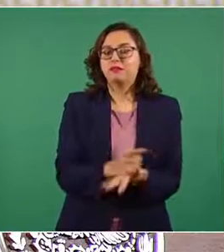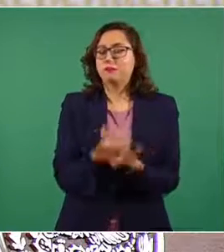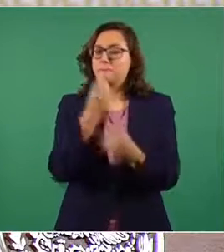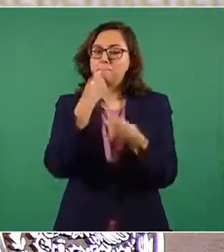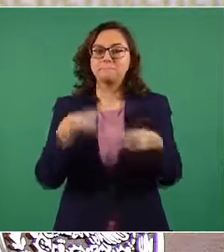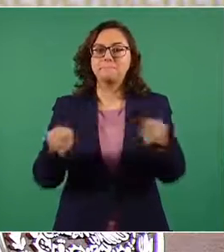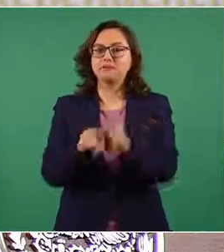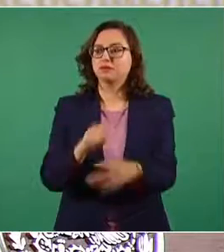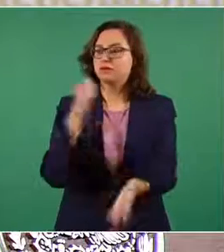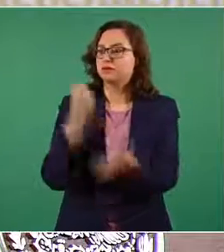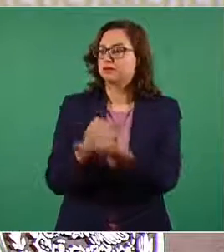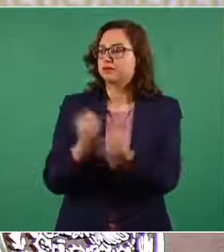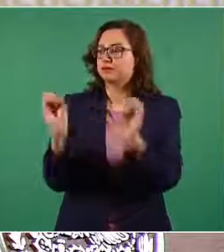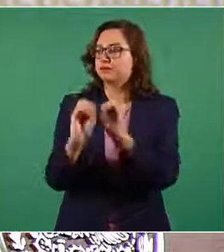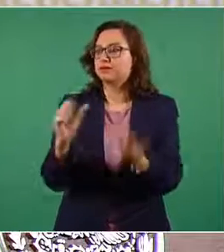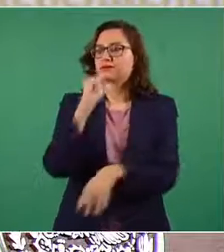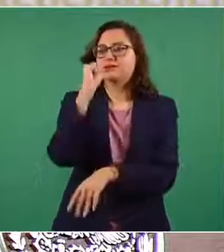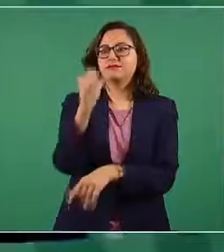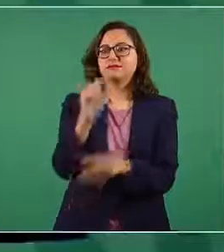Entonces,